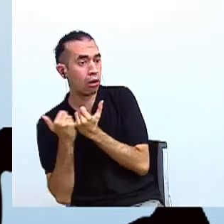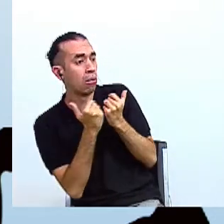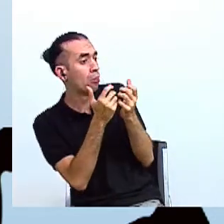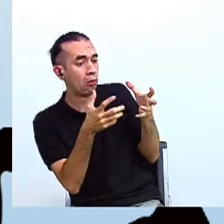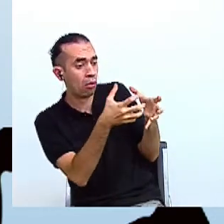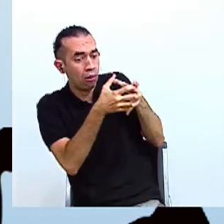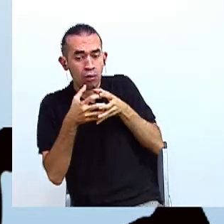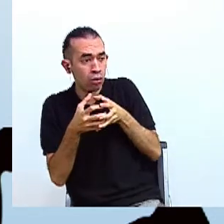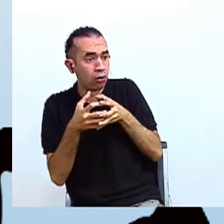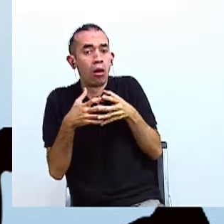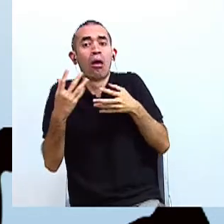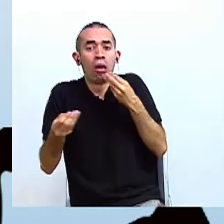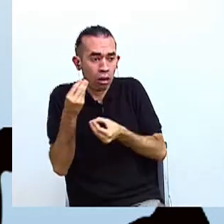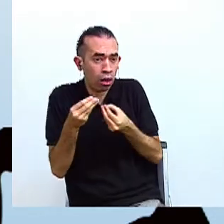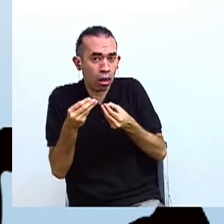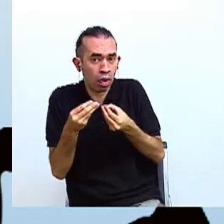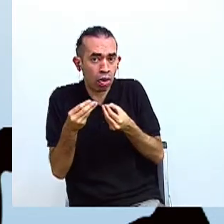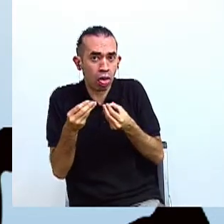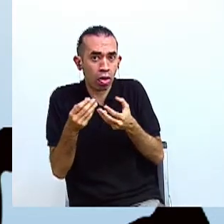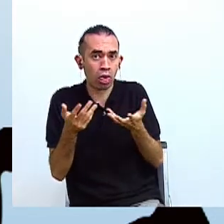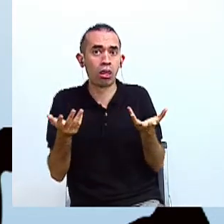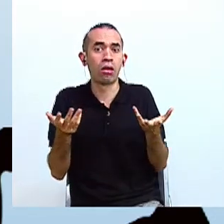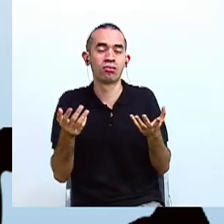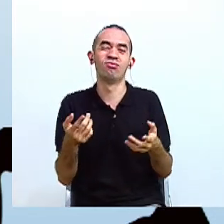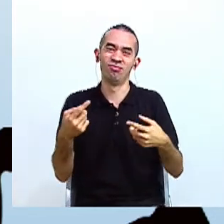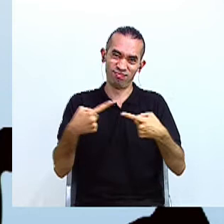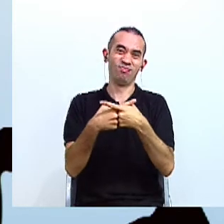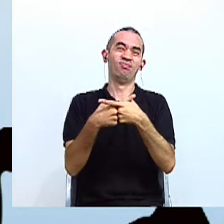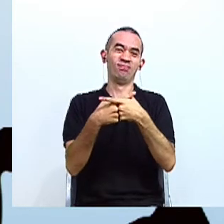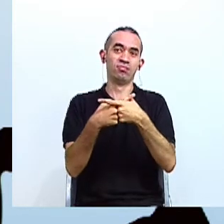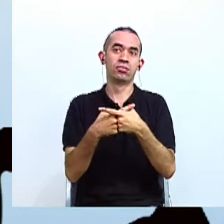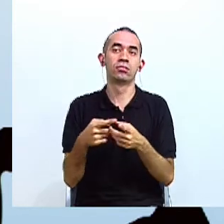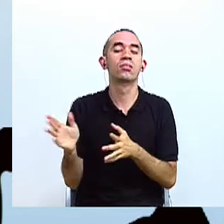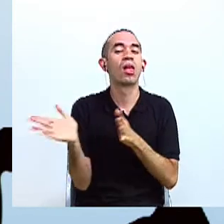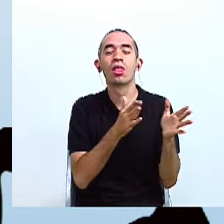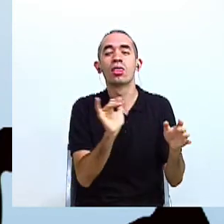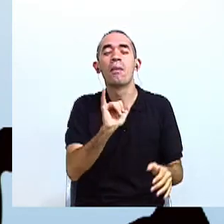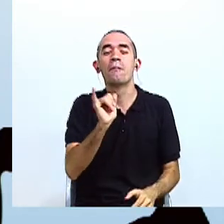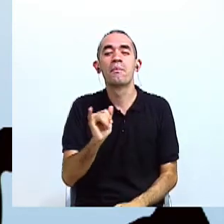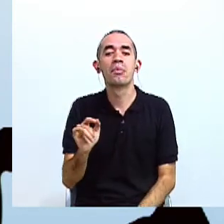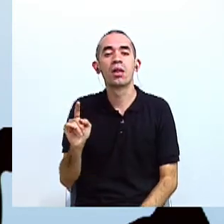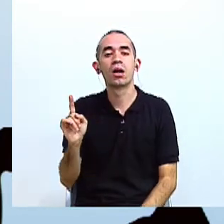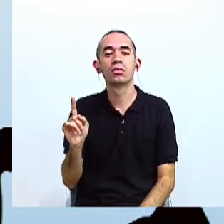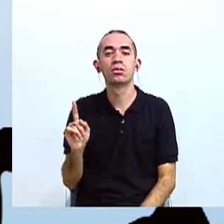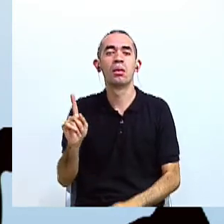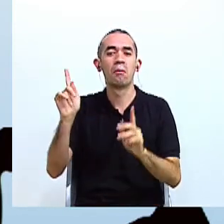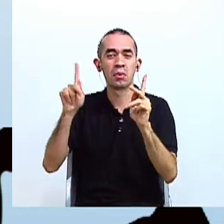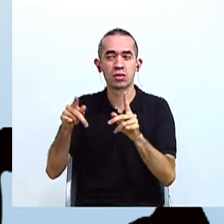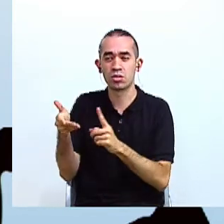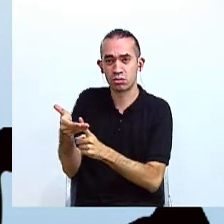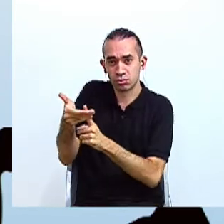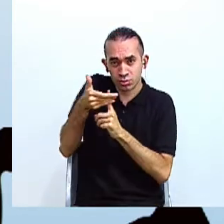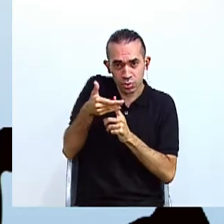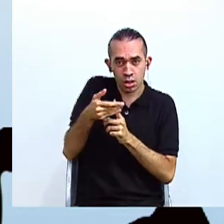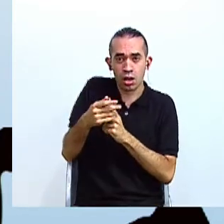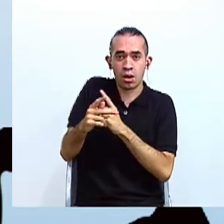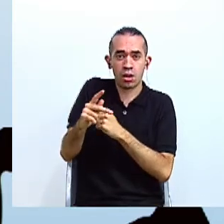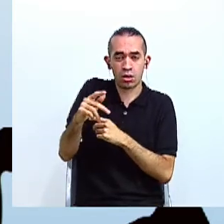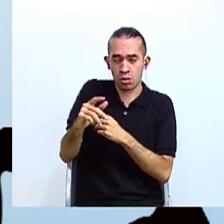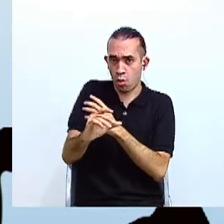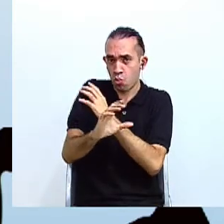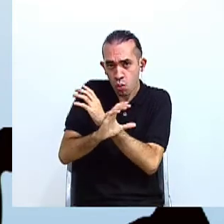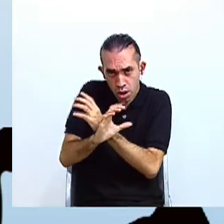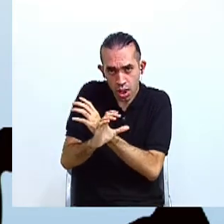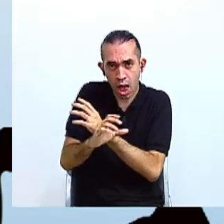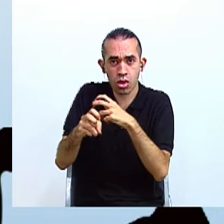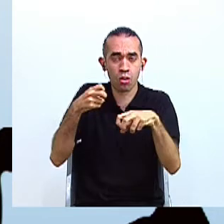de recursos para los que ya habitan en esa región. Los refugiados, con todo el problema que esto significaría para el